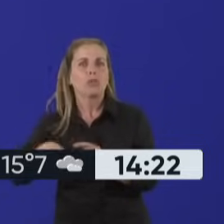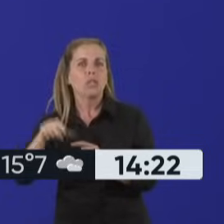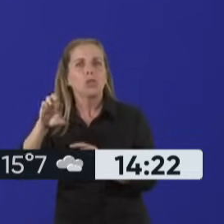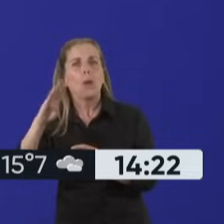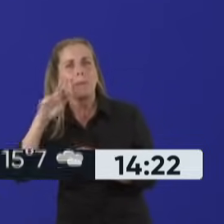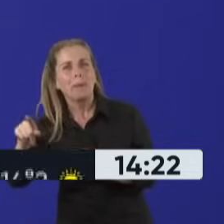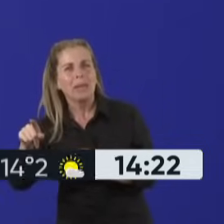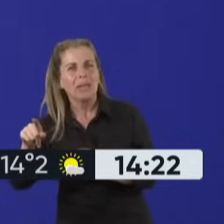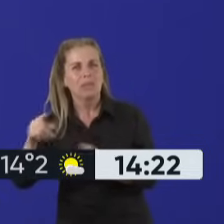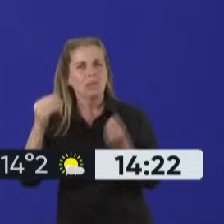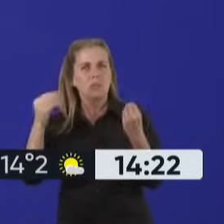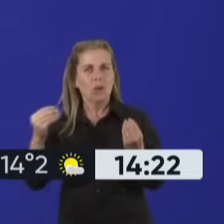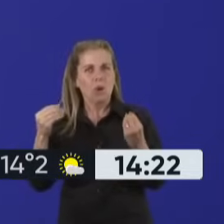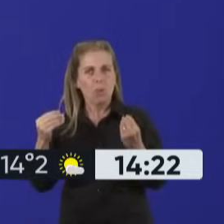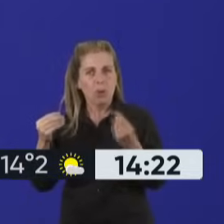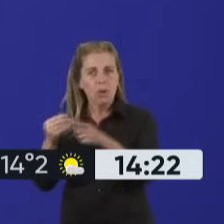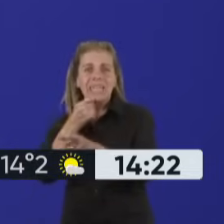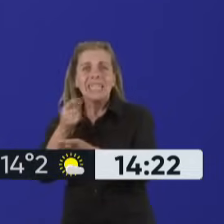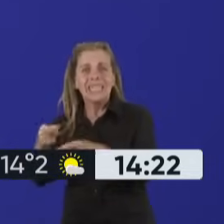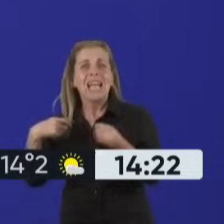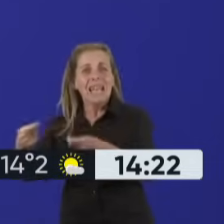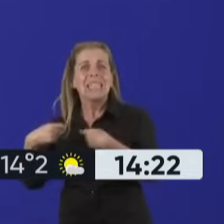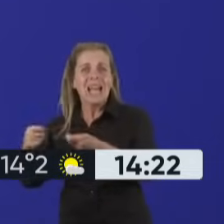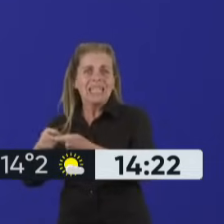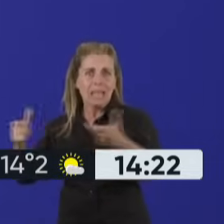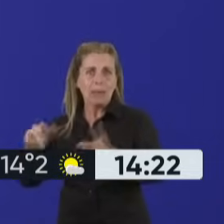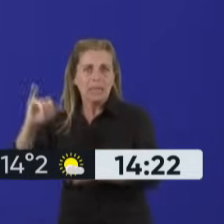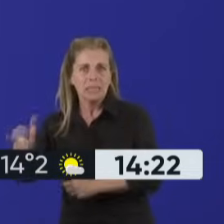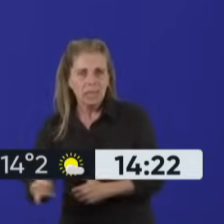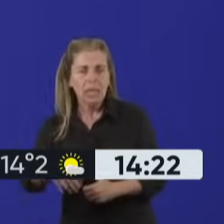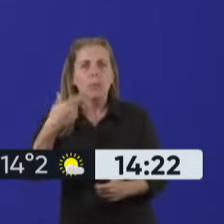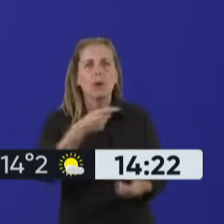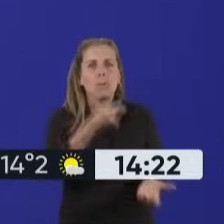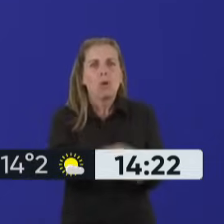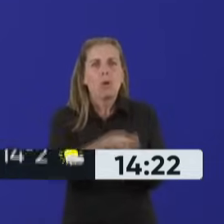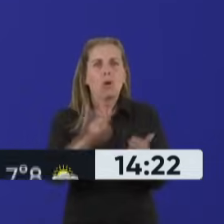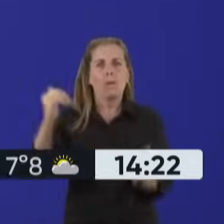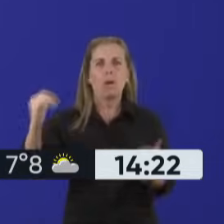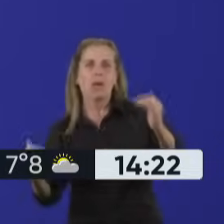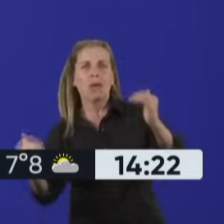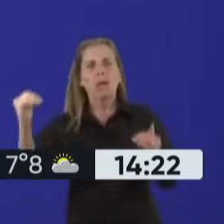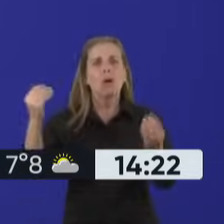Entonces la pregunta es, ¿con qué lo vamos a financiar? ¿Con emisión monetaria? ¿Vamos a generar una hiper?